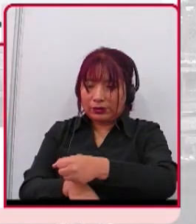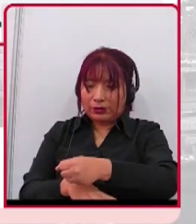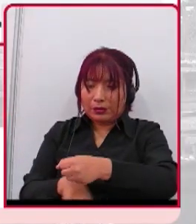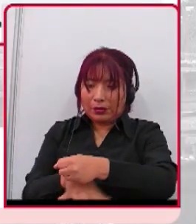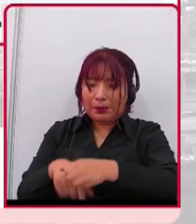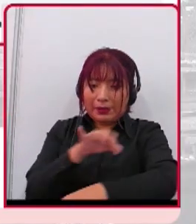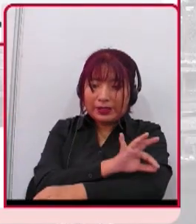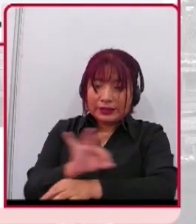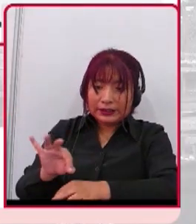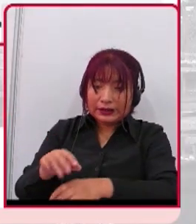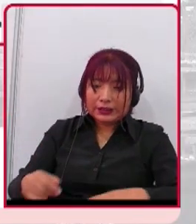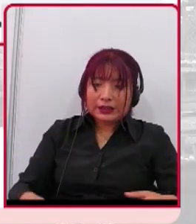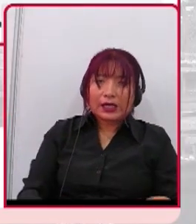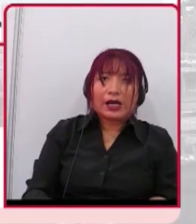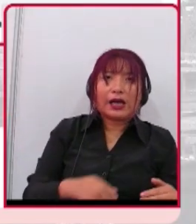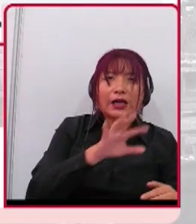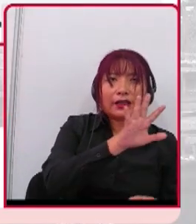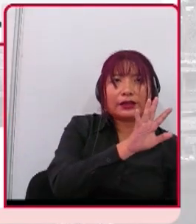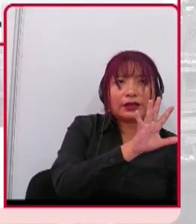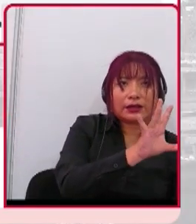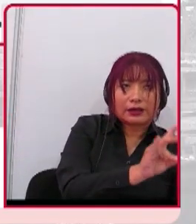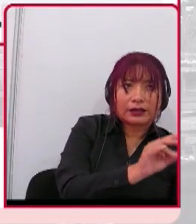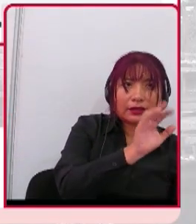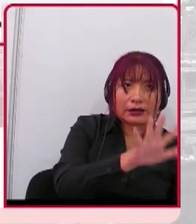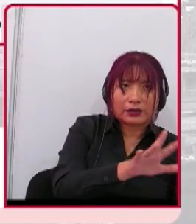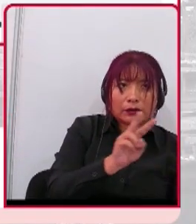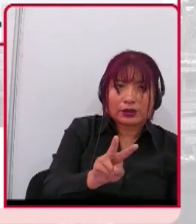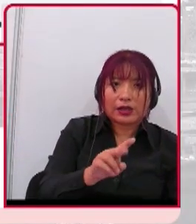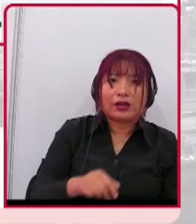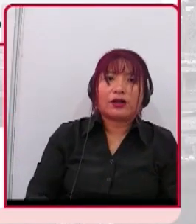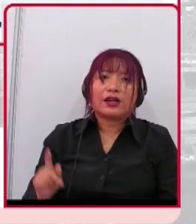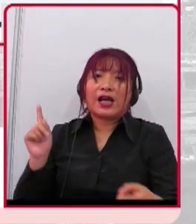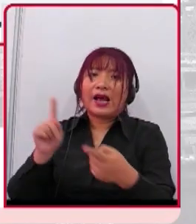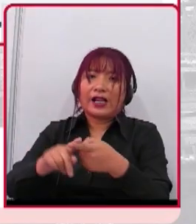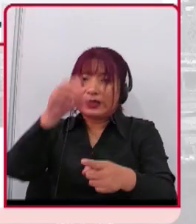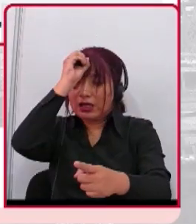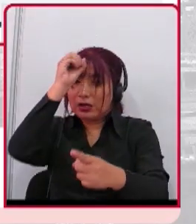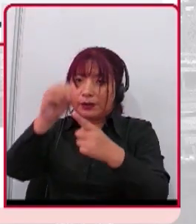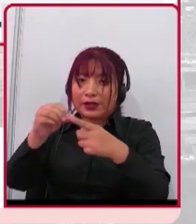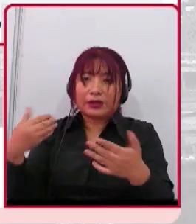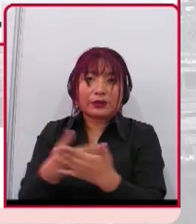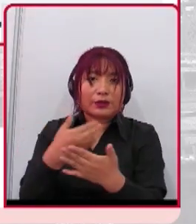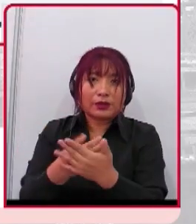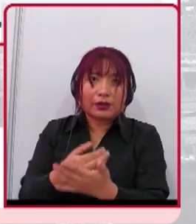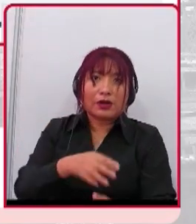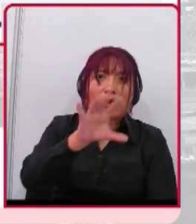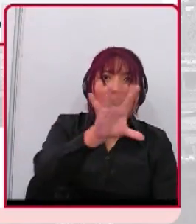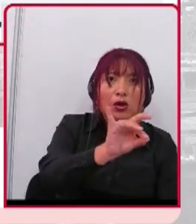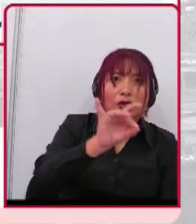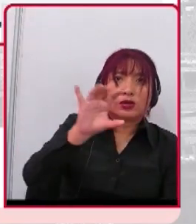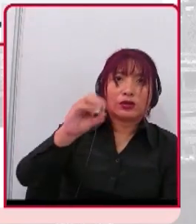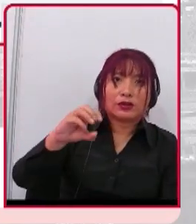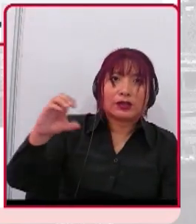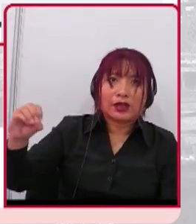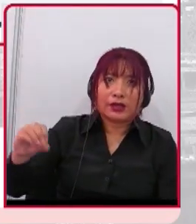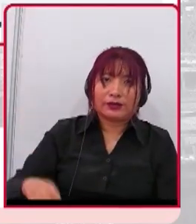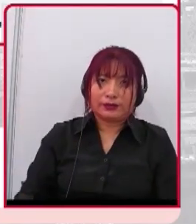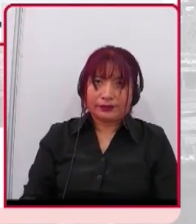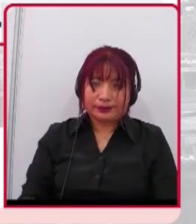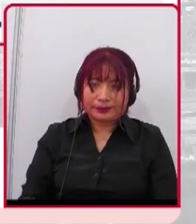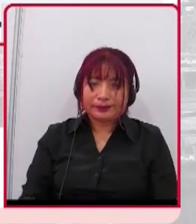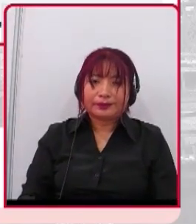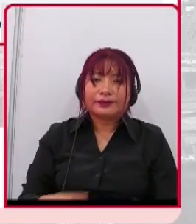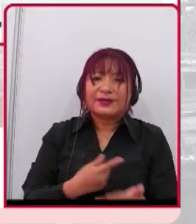como objetivo alcanzado a ese momento de 788. ¿Qué hicimos de diferente? Como les había mencionado,